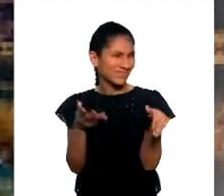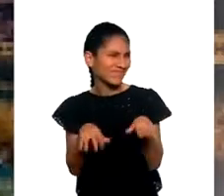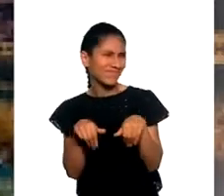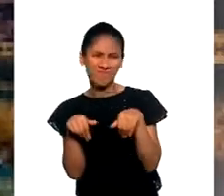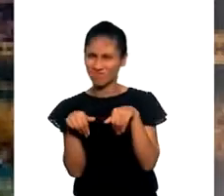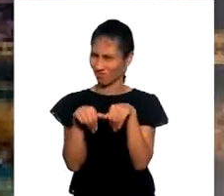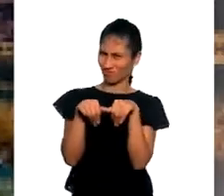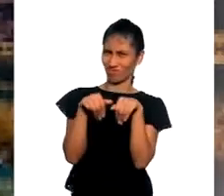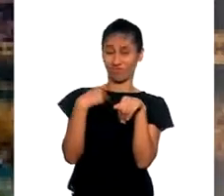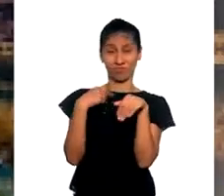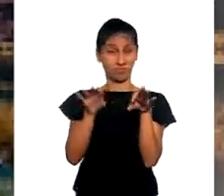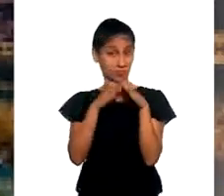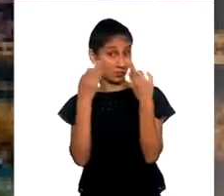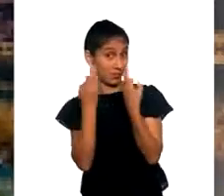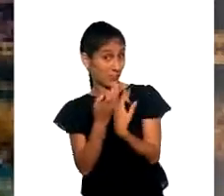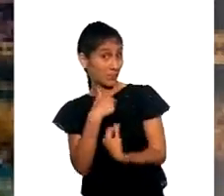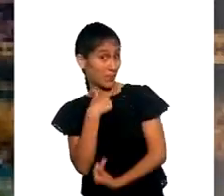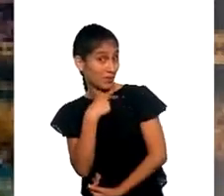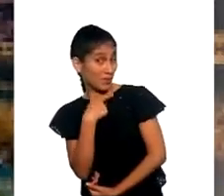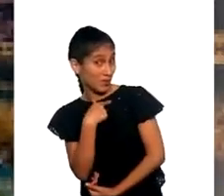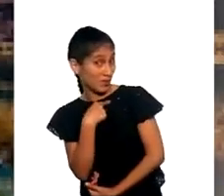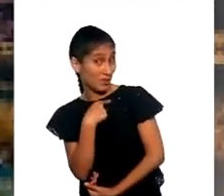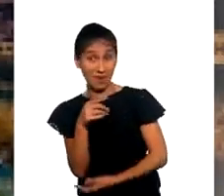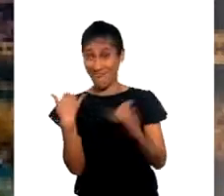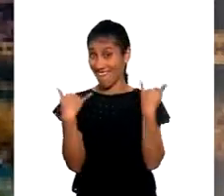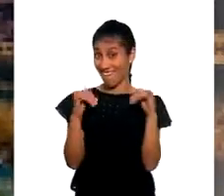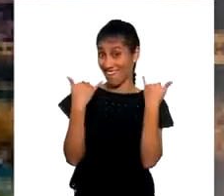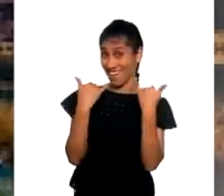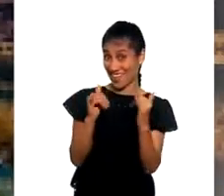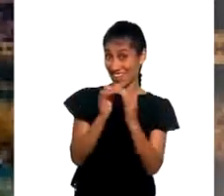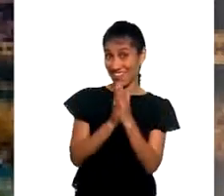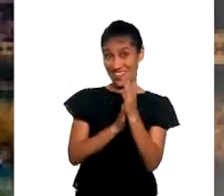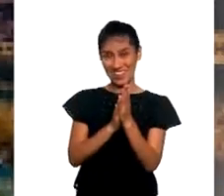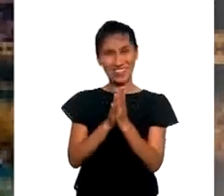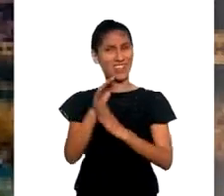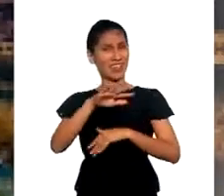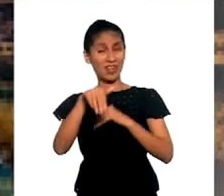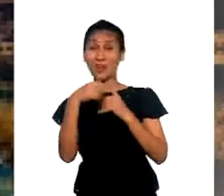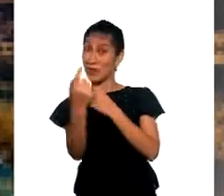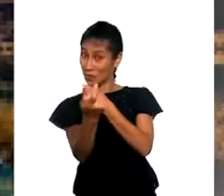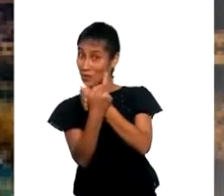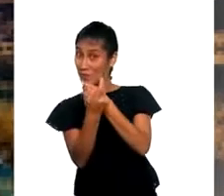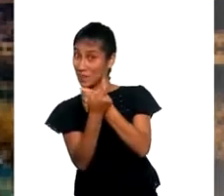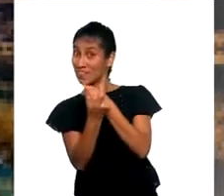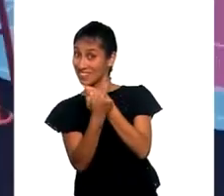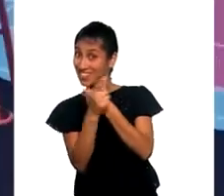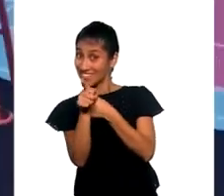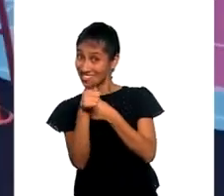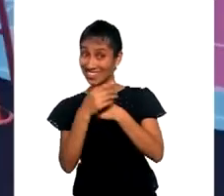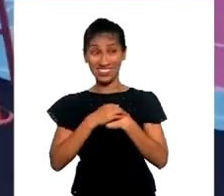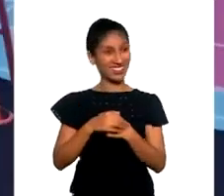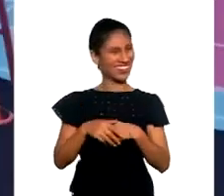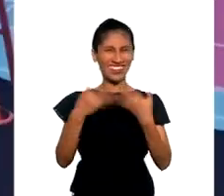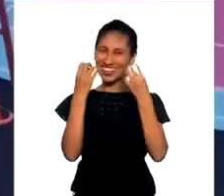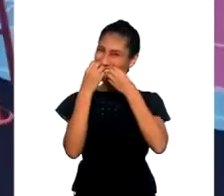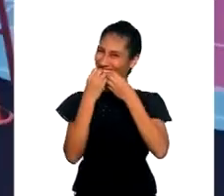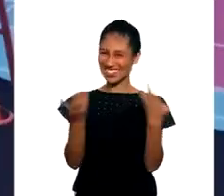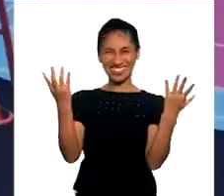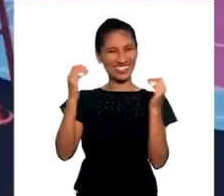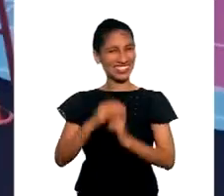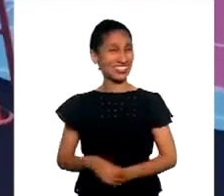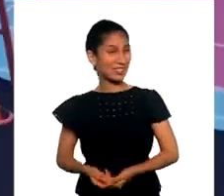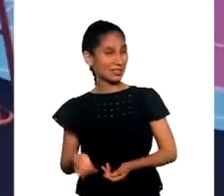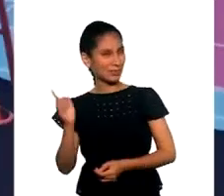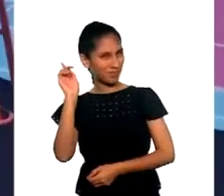a mi familia le gustó mucho el juego de los recorridos que me enseñaste qué bien